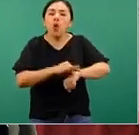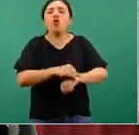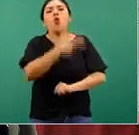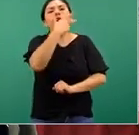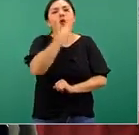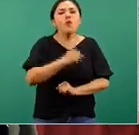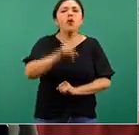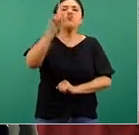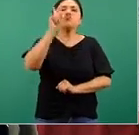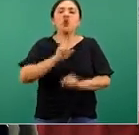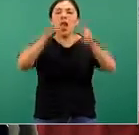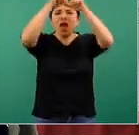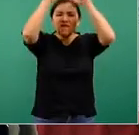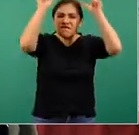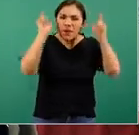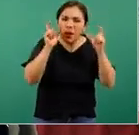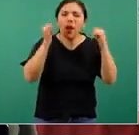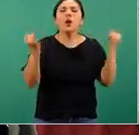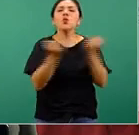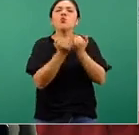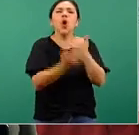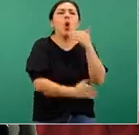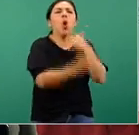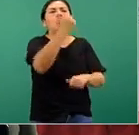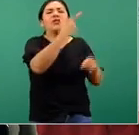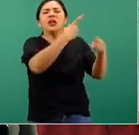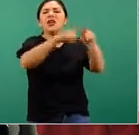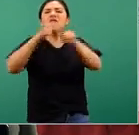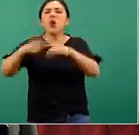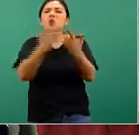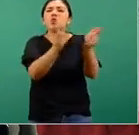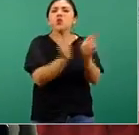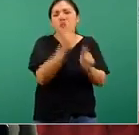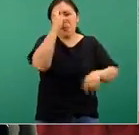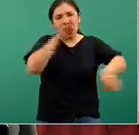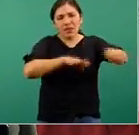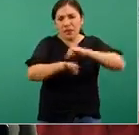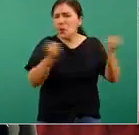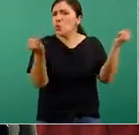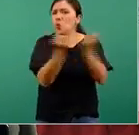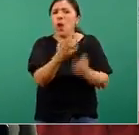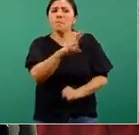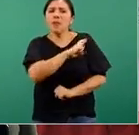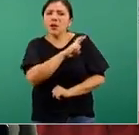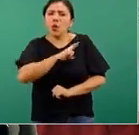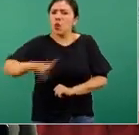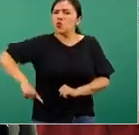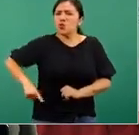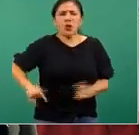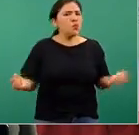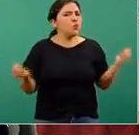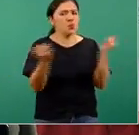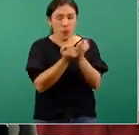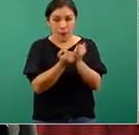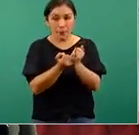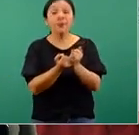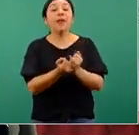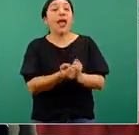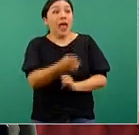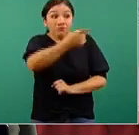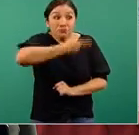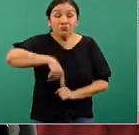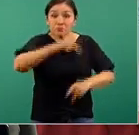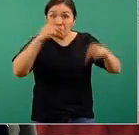médicas y médicos y enfermeras, enfermeros, sino 11 categorías laborales en el sector público, en el sector privado, y estas